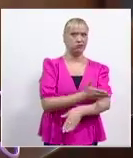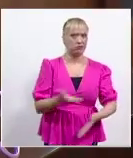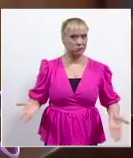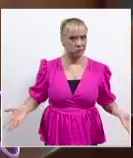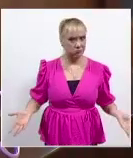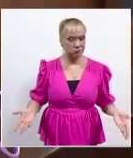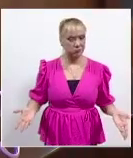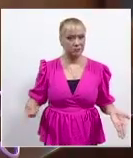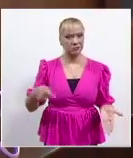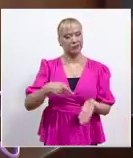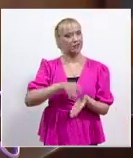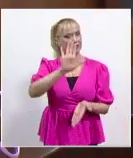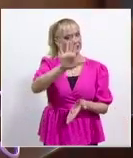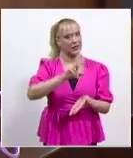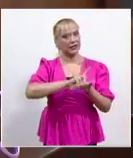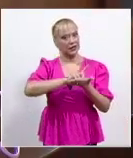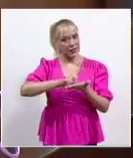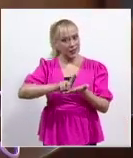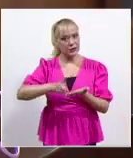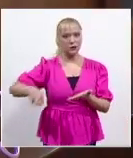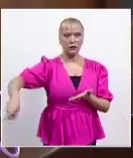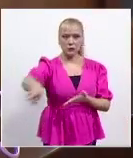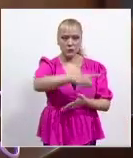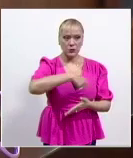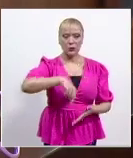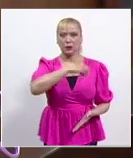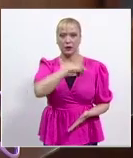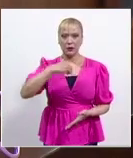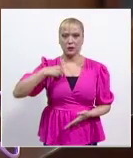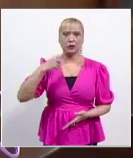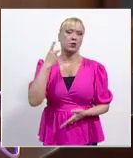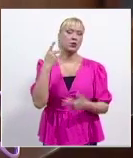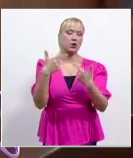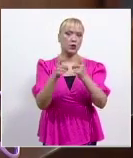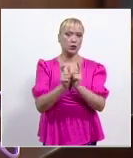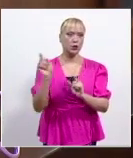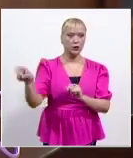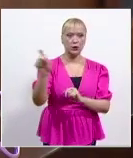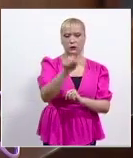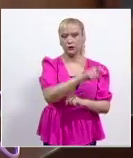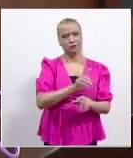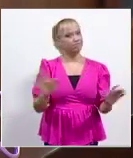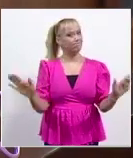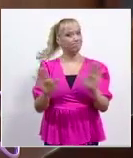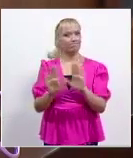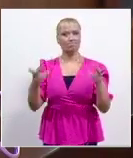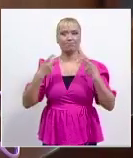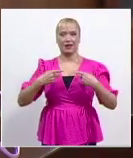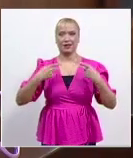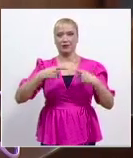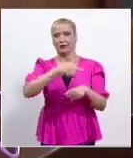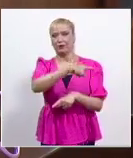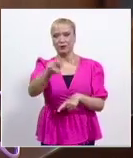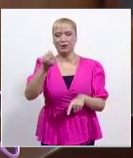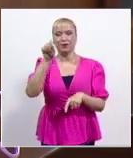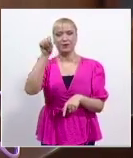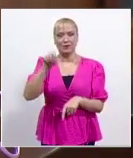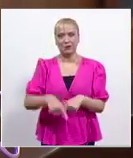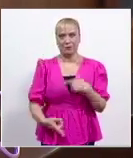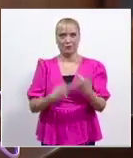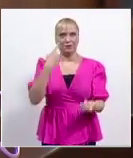sí trascienden los derechos, prerrogativas y obligaciones de los partidos políticos y la ciudadanía.